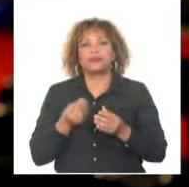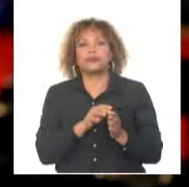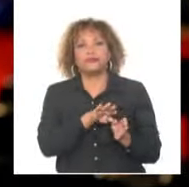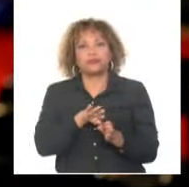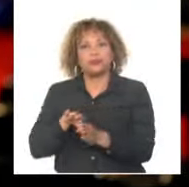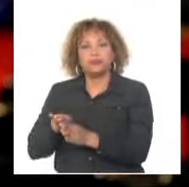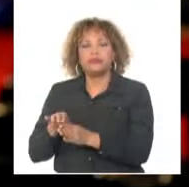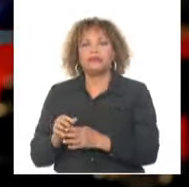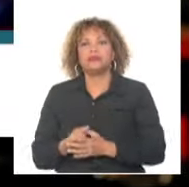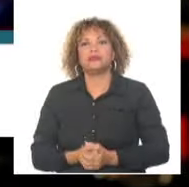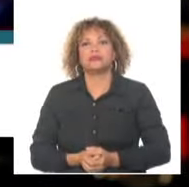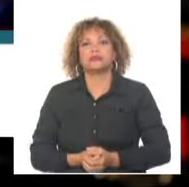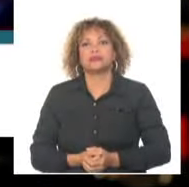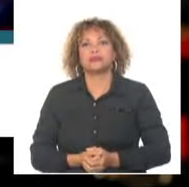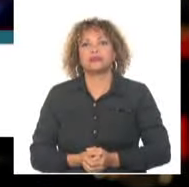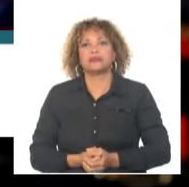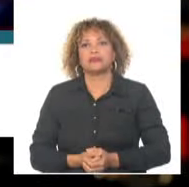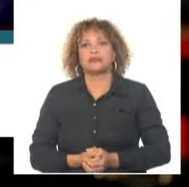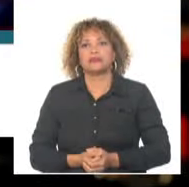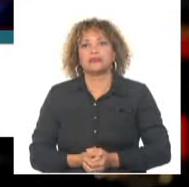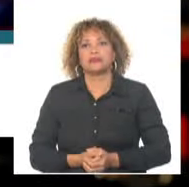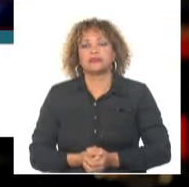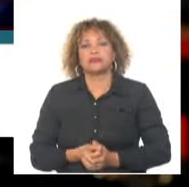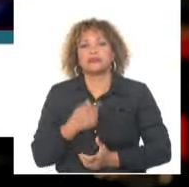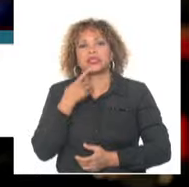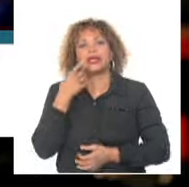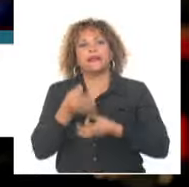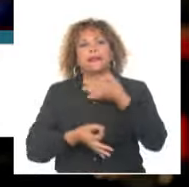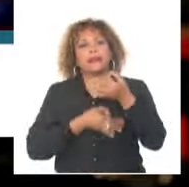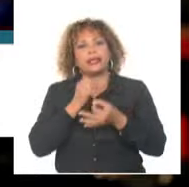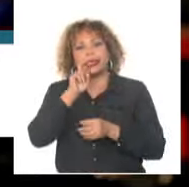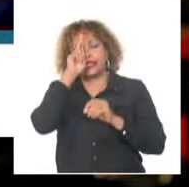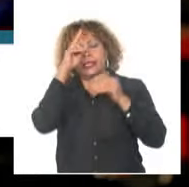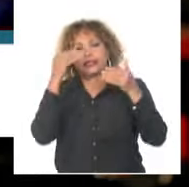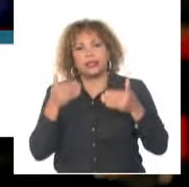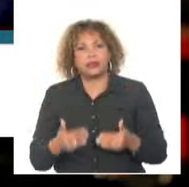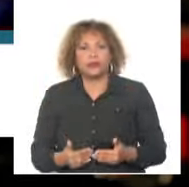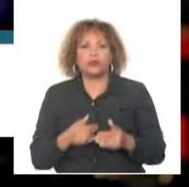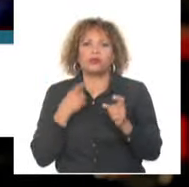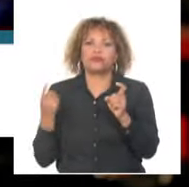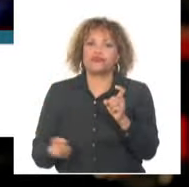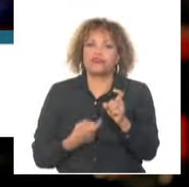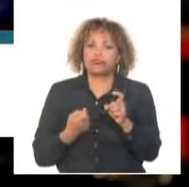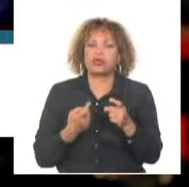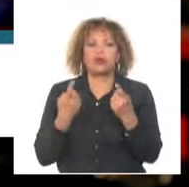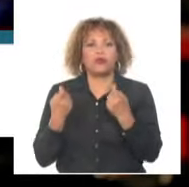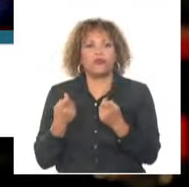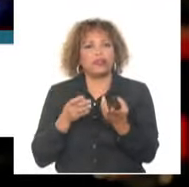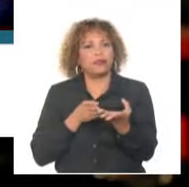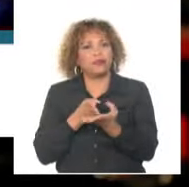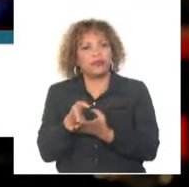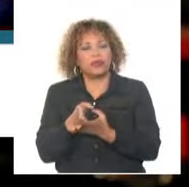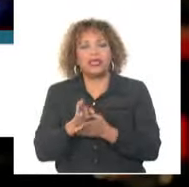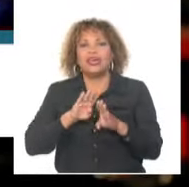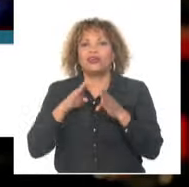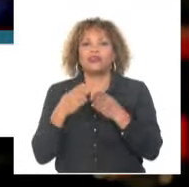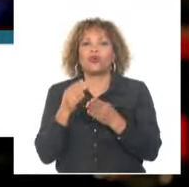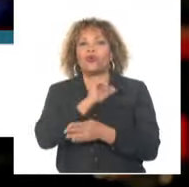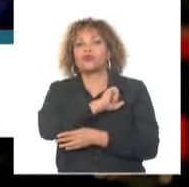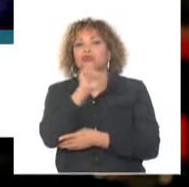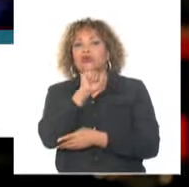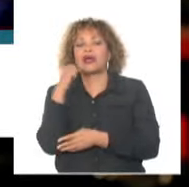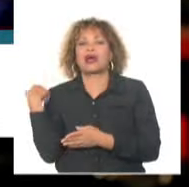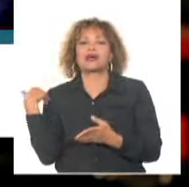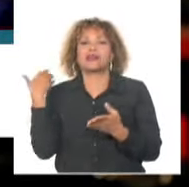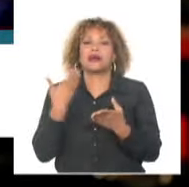de, lógicamente, de nuestra salud, de todos los retos que tenemos, de todo lo que hemos ganado, de lo que nos